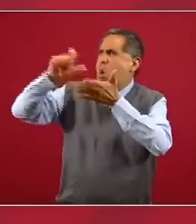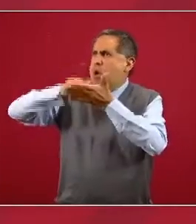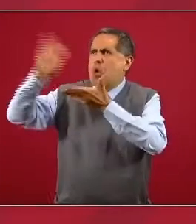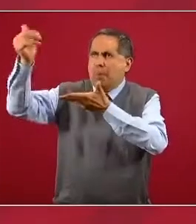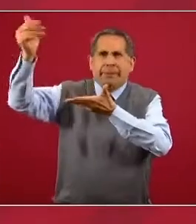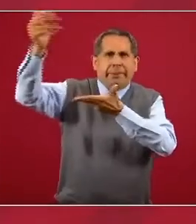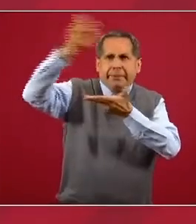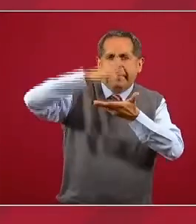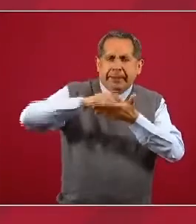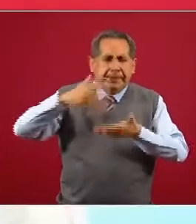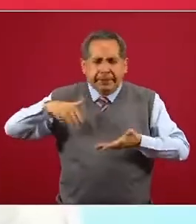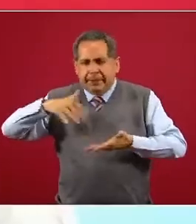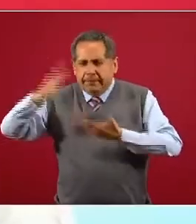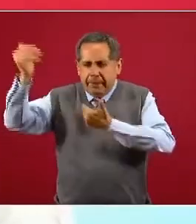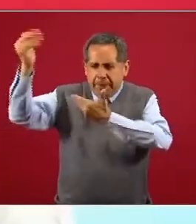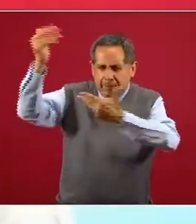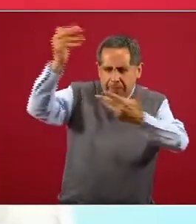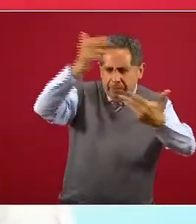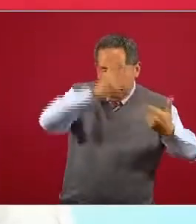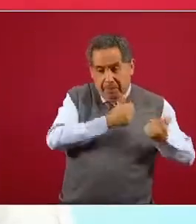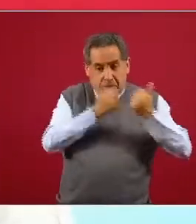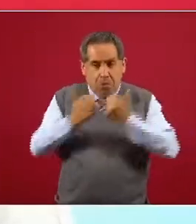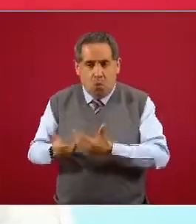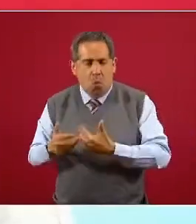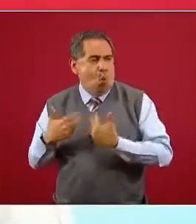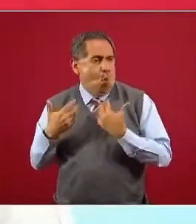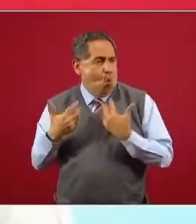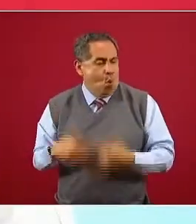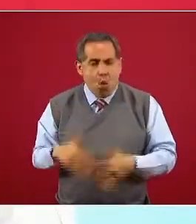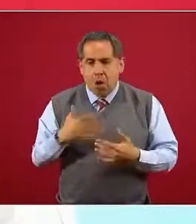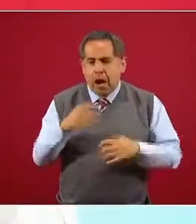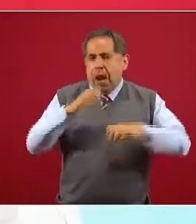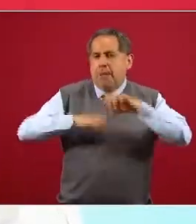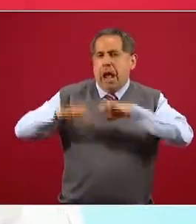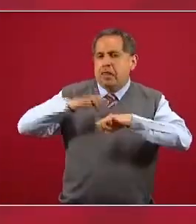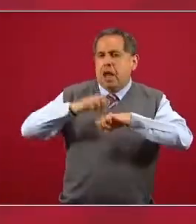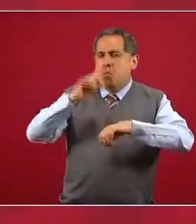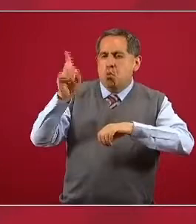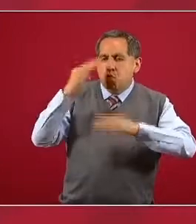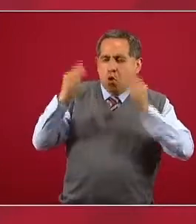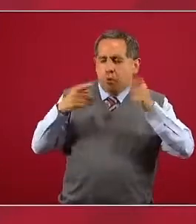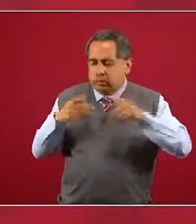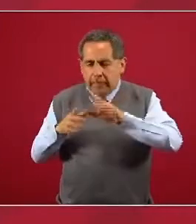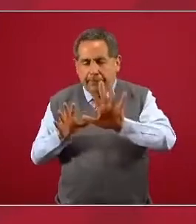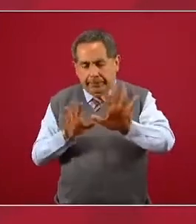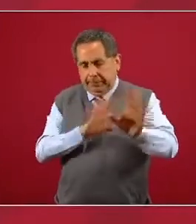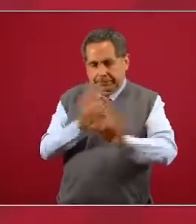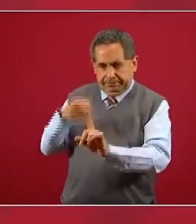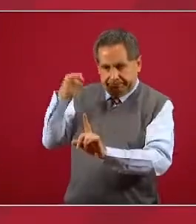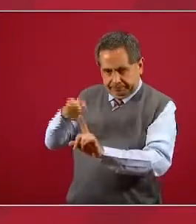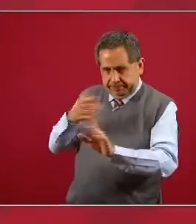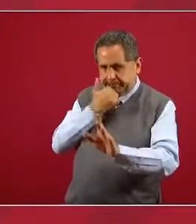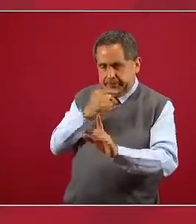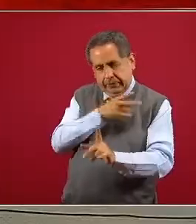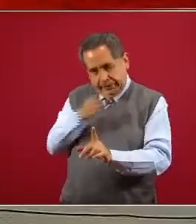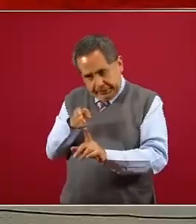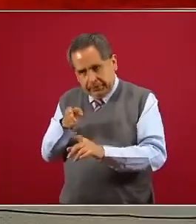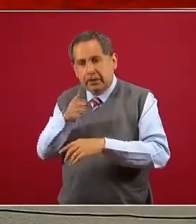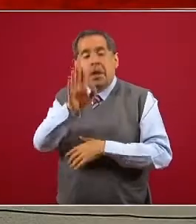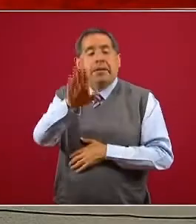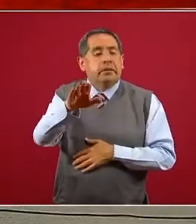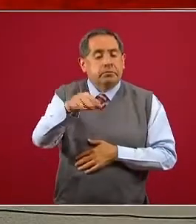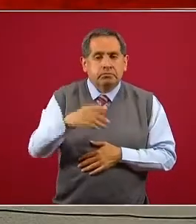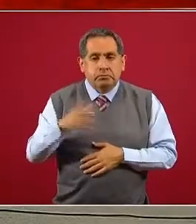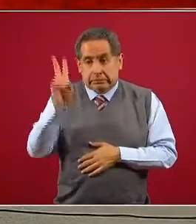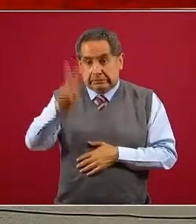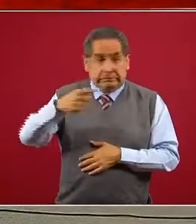búsqueda a través de nuestras embajadas en el mundo. Pero regresando al tema tecnológico, teníamos una